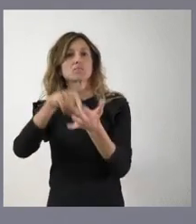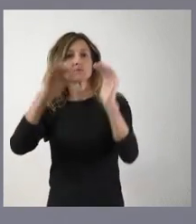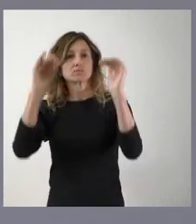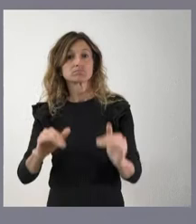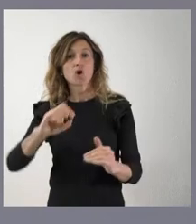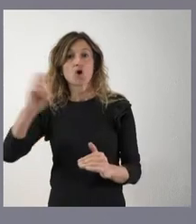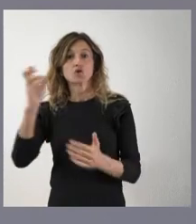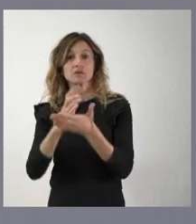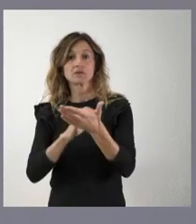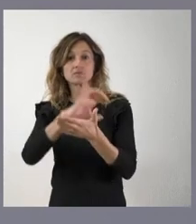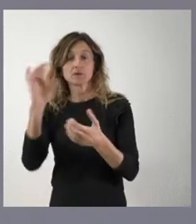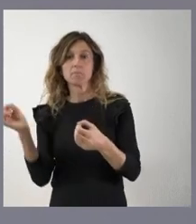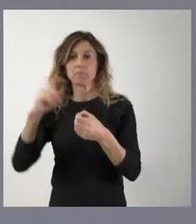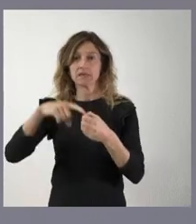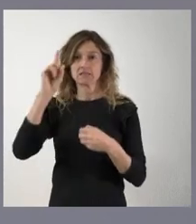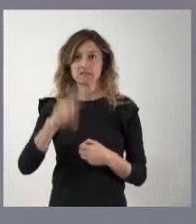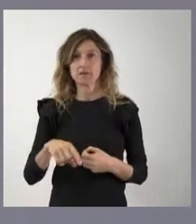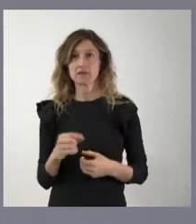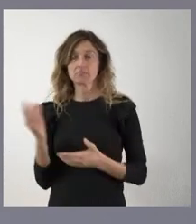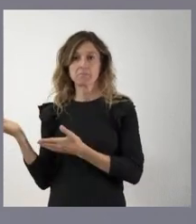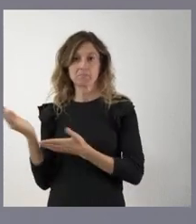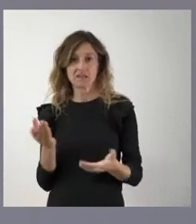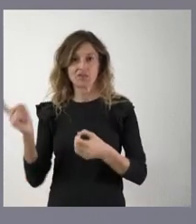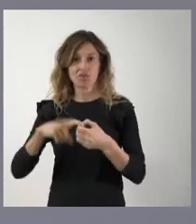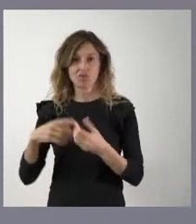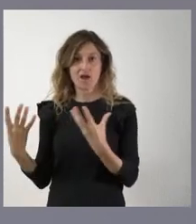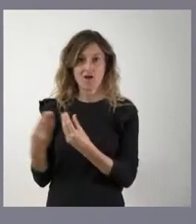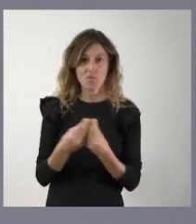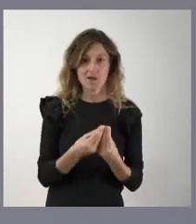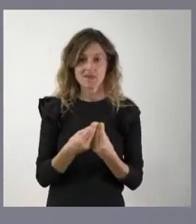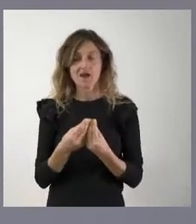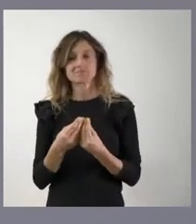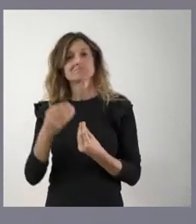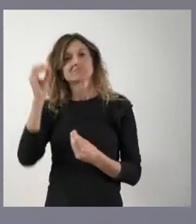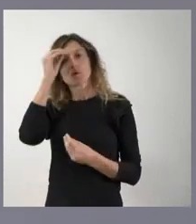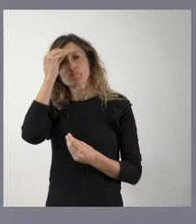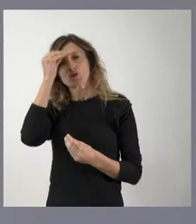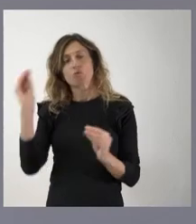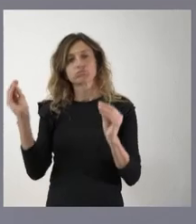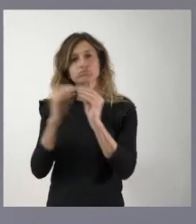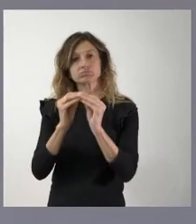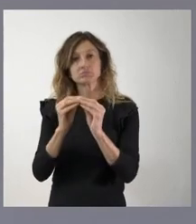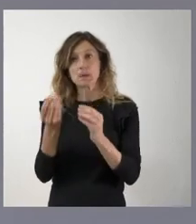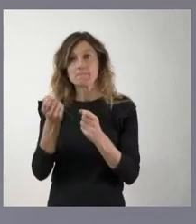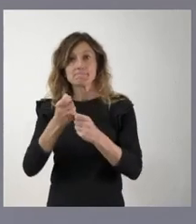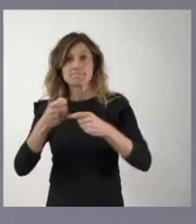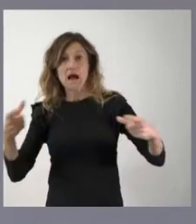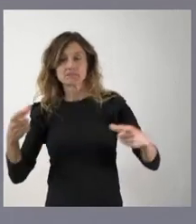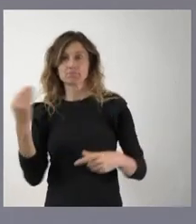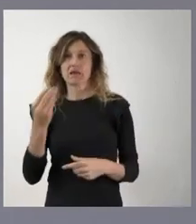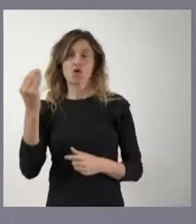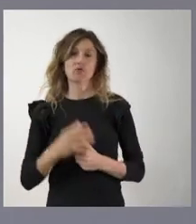autónomas participan de ese camino bienvenidos sean que nos puedan acompañar que coincidan con nosotros y cuanta más seamos mejor